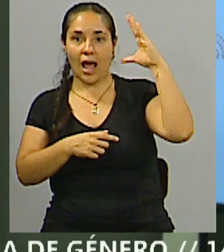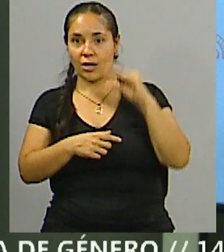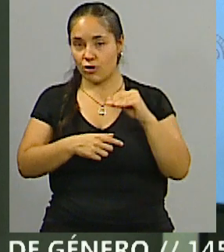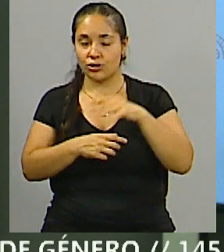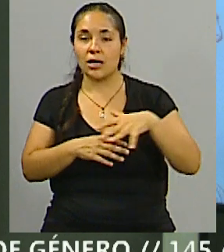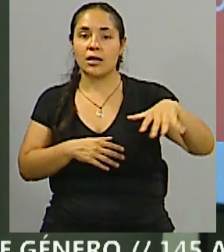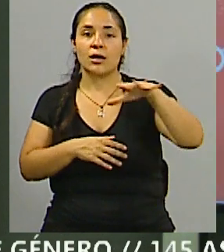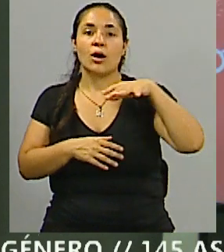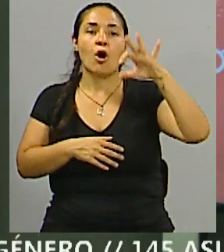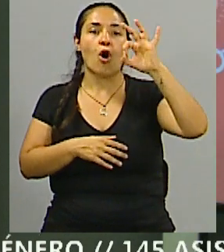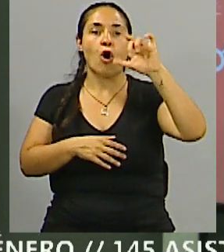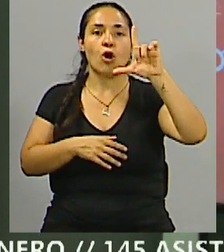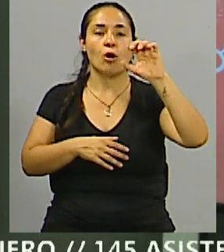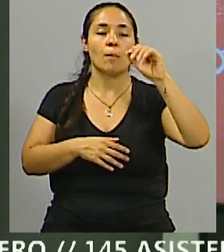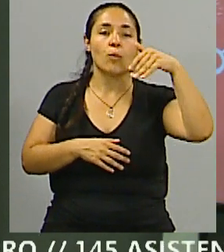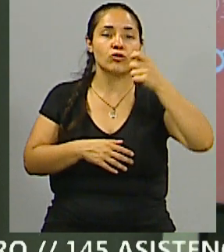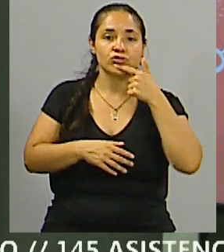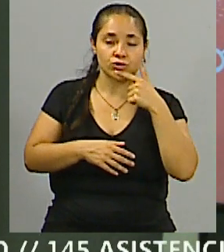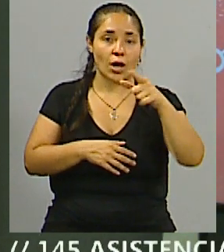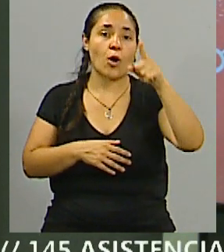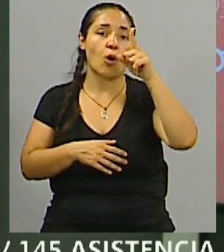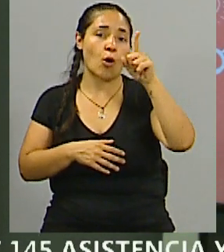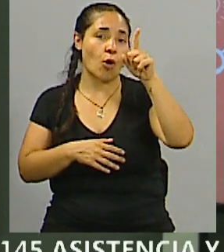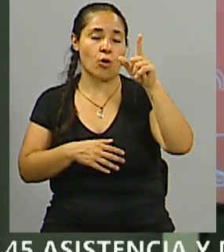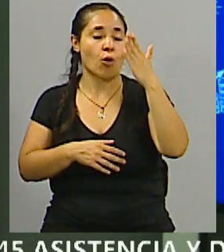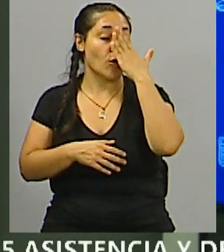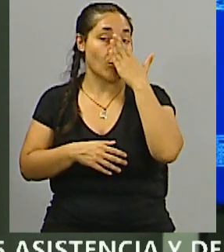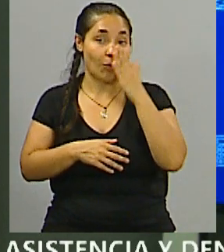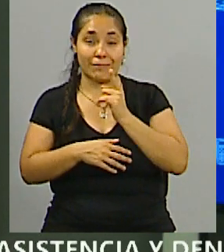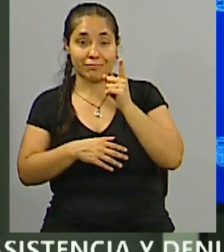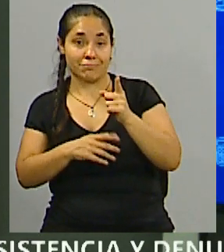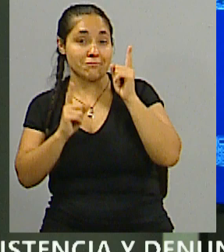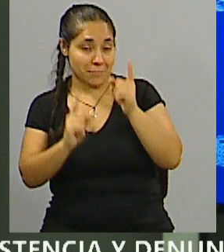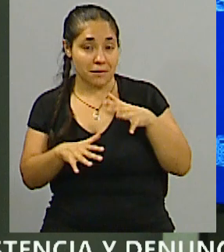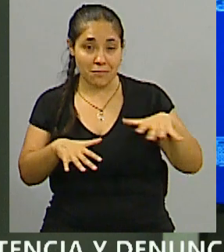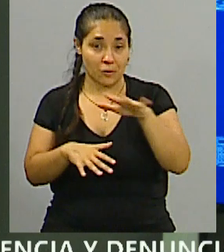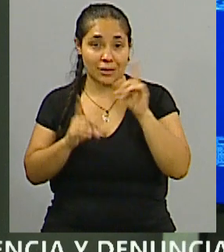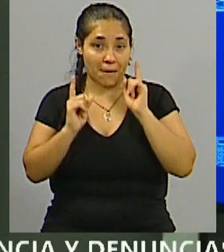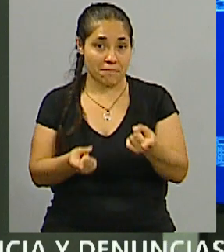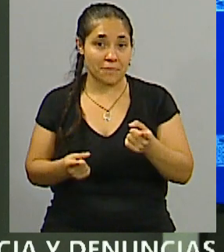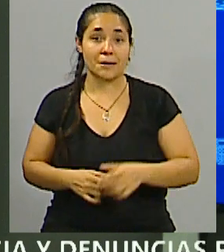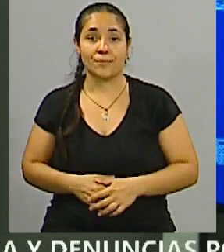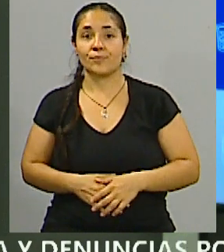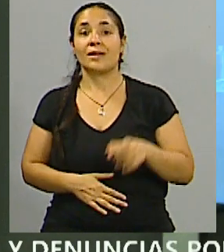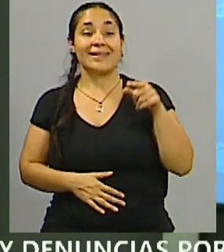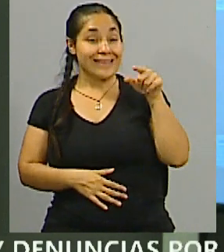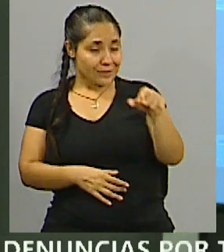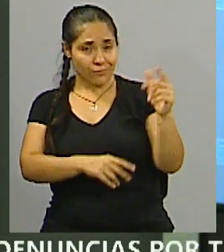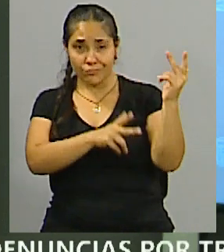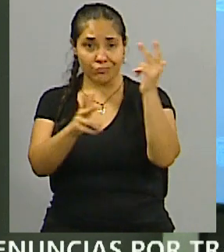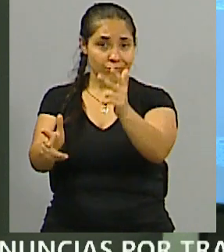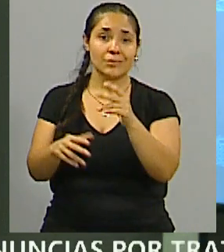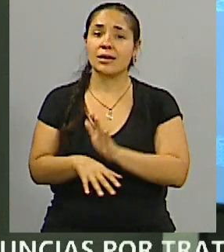Olmos en la ciudad de Córdoba, por ejemplo. Lo cierto es que eso que vos señalabas,